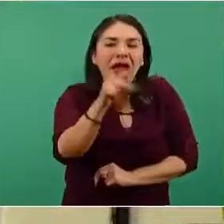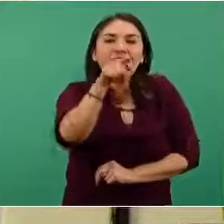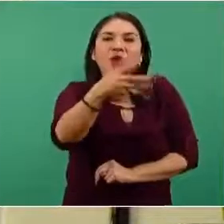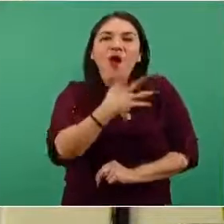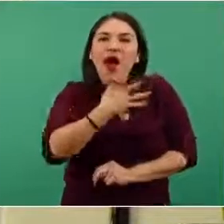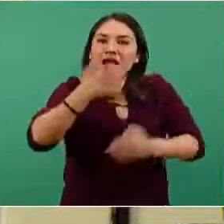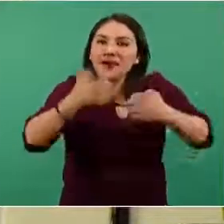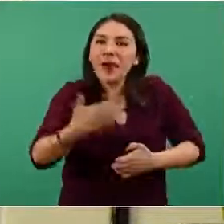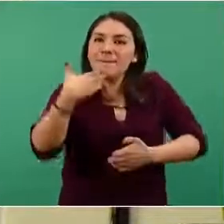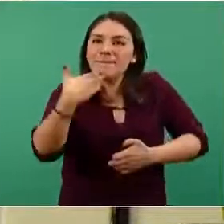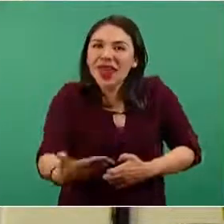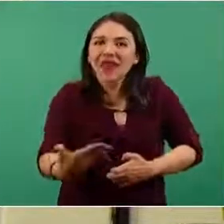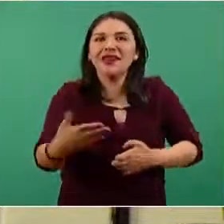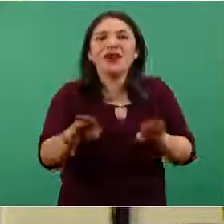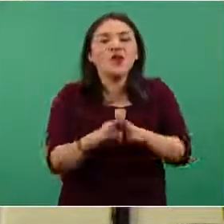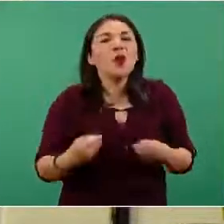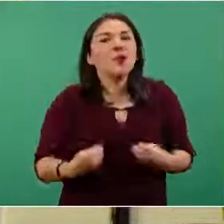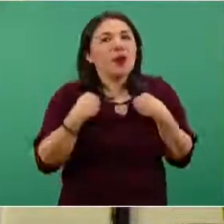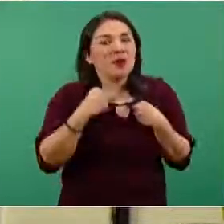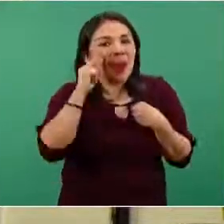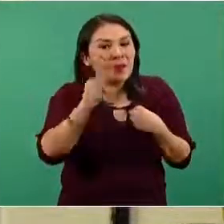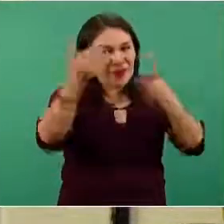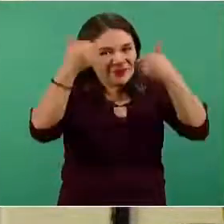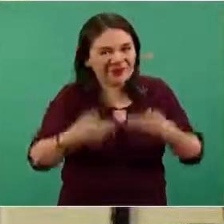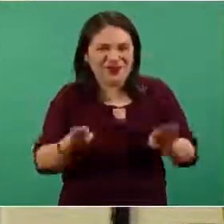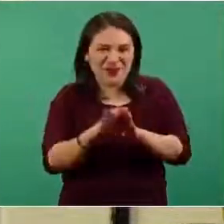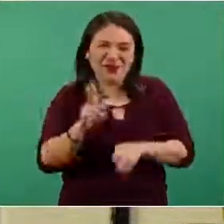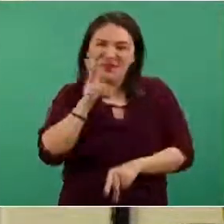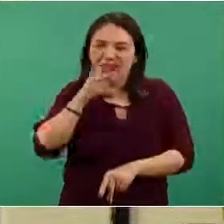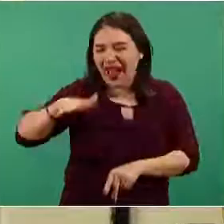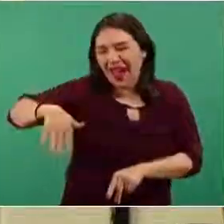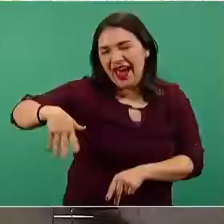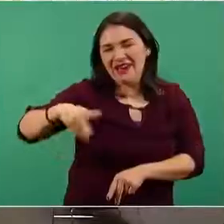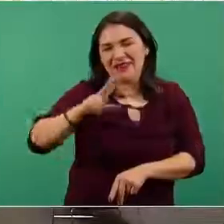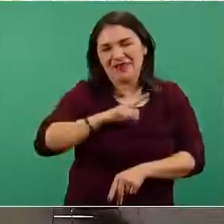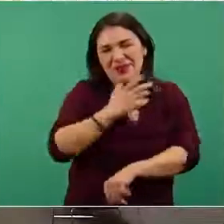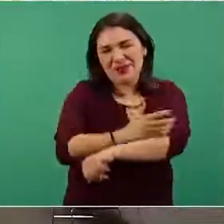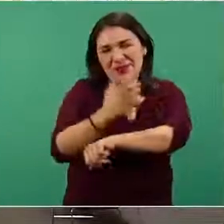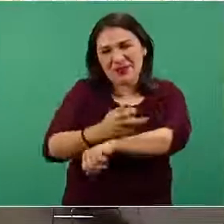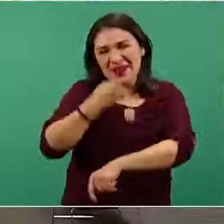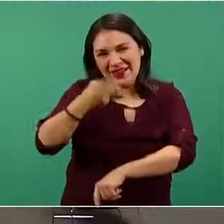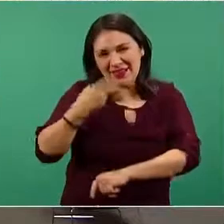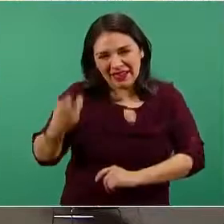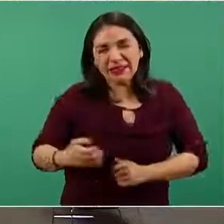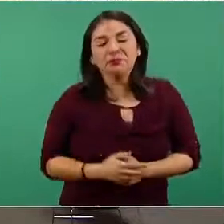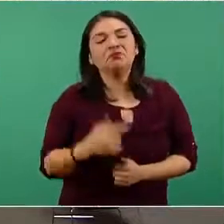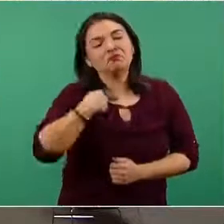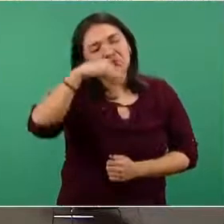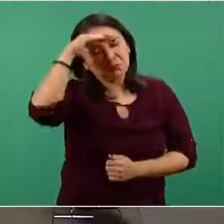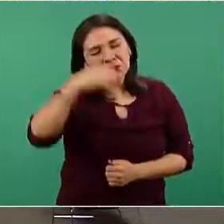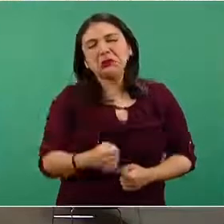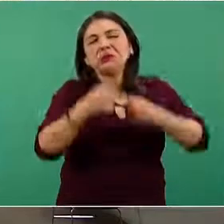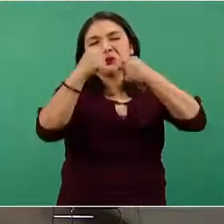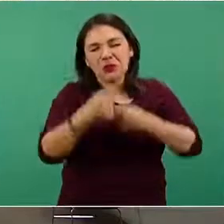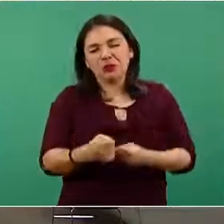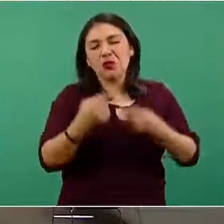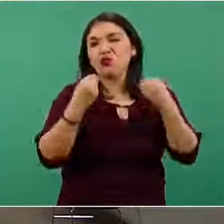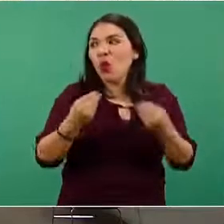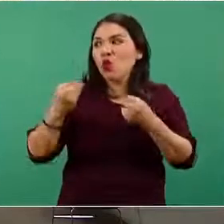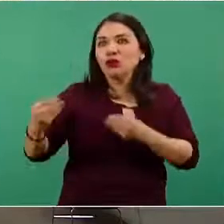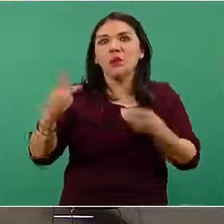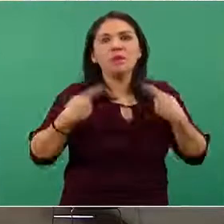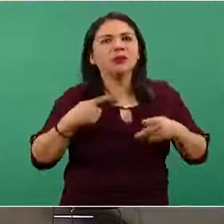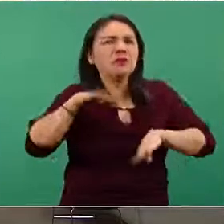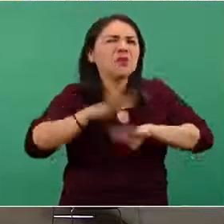está bien, dando muestras de vida, como lo comentó aquí nuestro compañero. Estoy seguro que mucha gente,